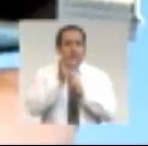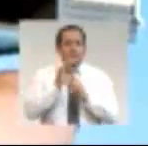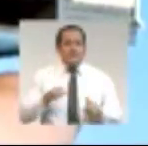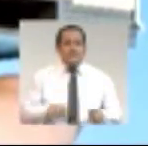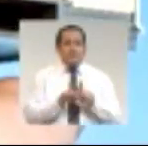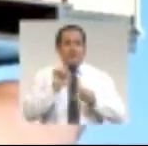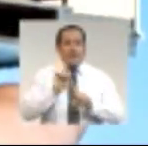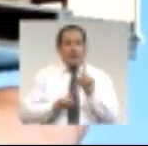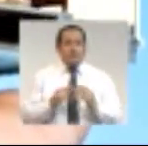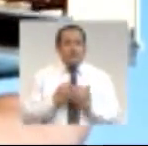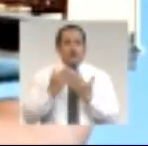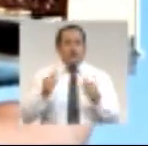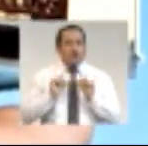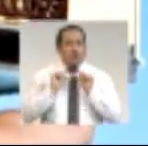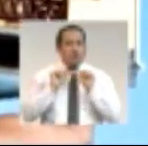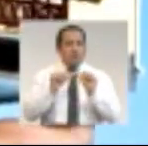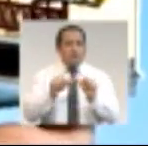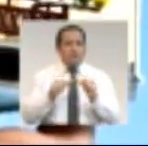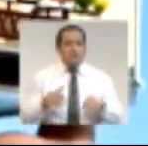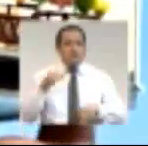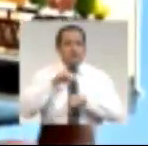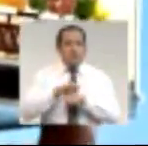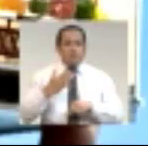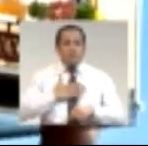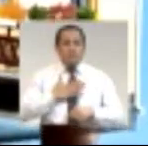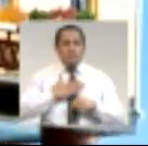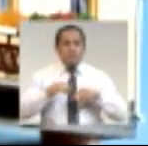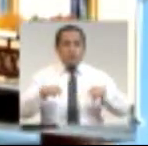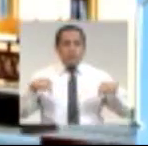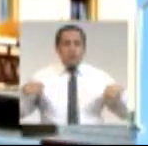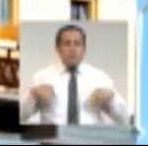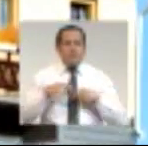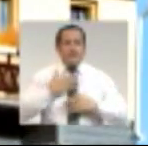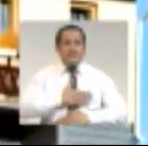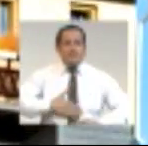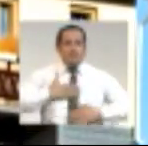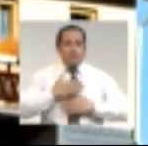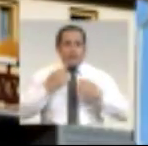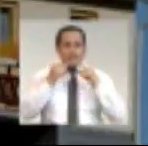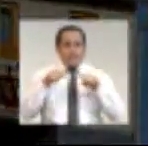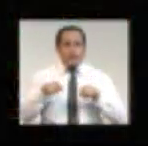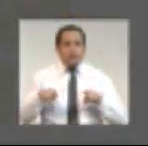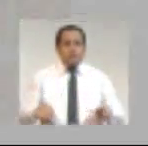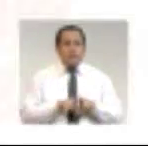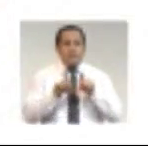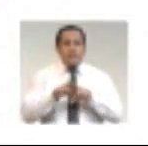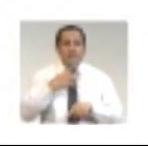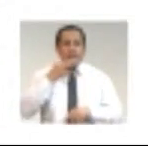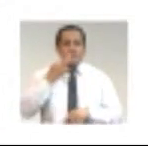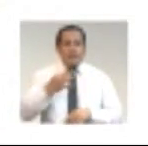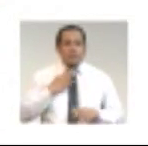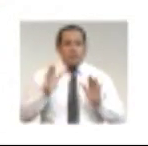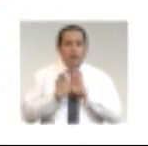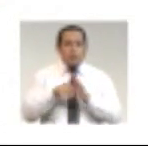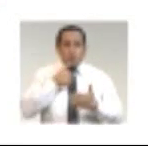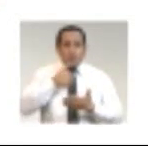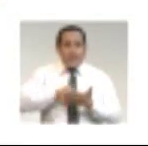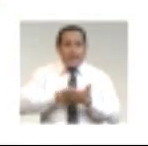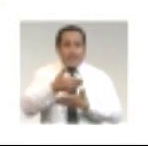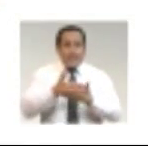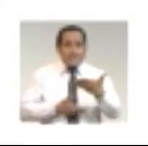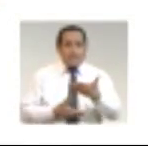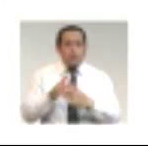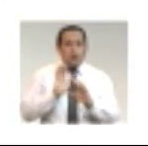exclusiva y en algunos casos hasta perpetua sobre un bien para disfrutar de este. De hecho, nuestra Carta Magna,